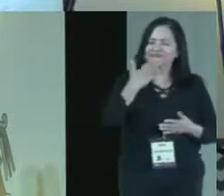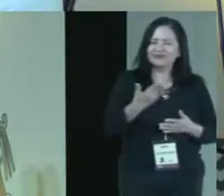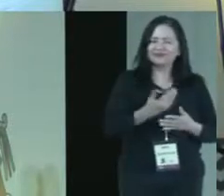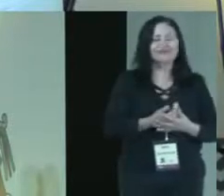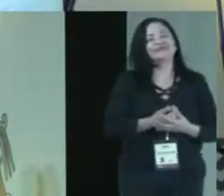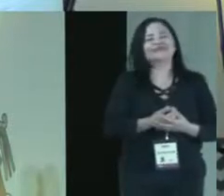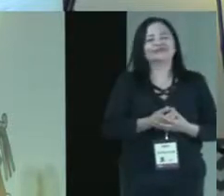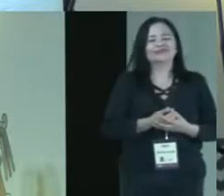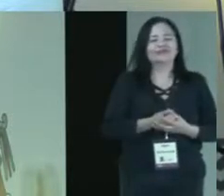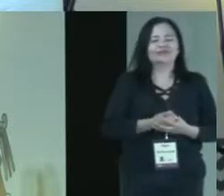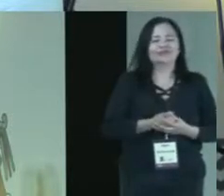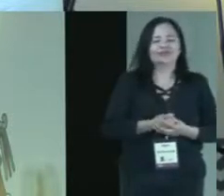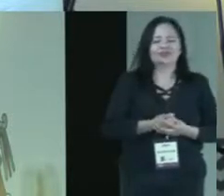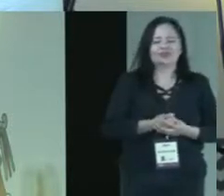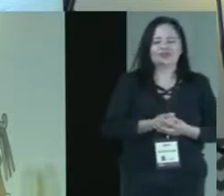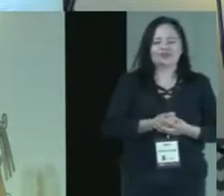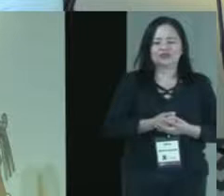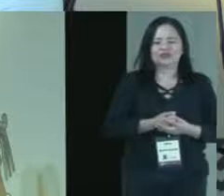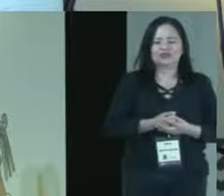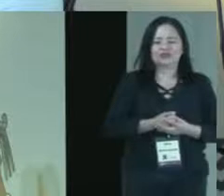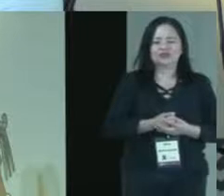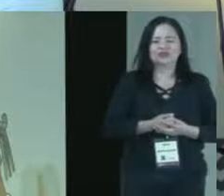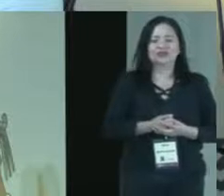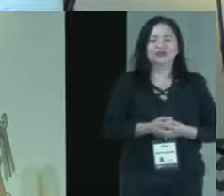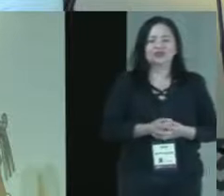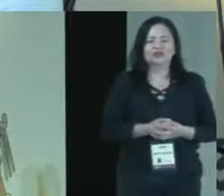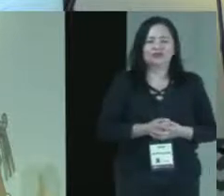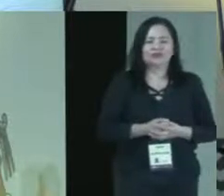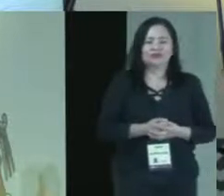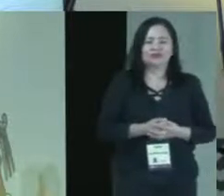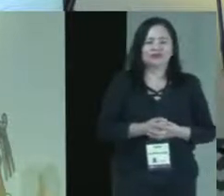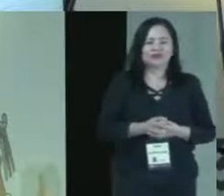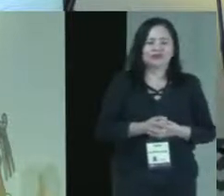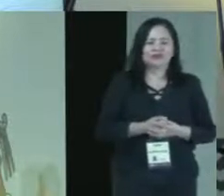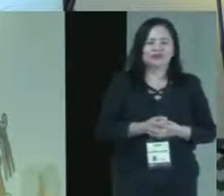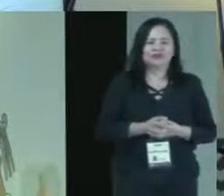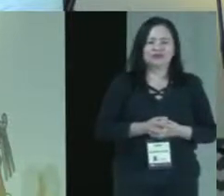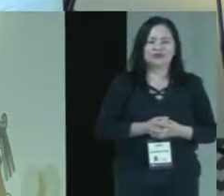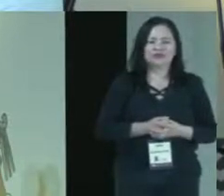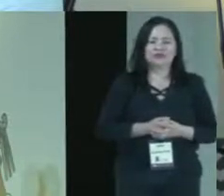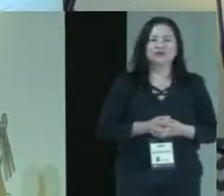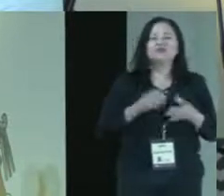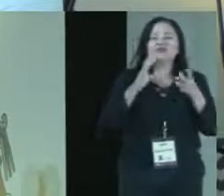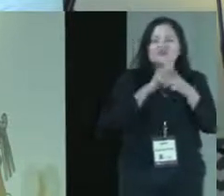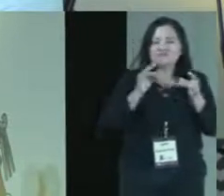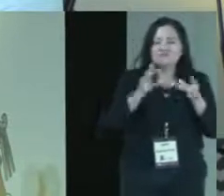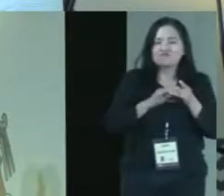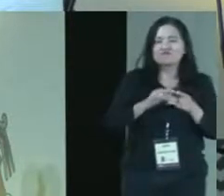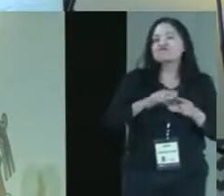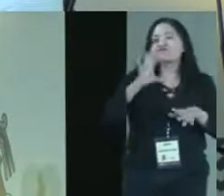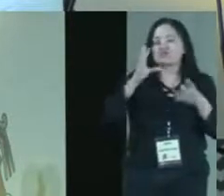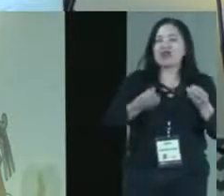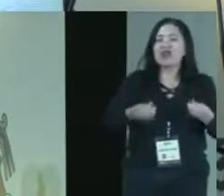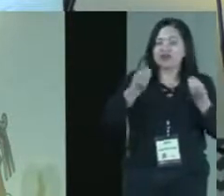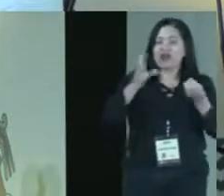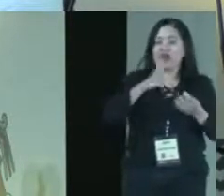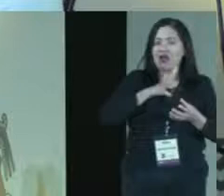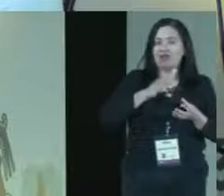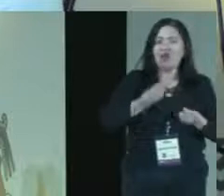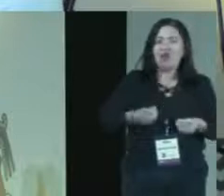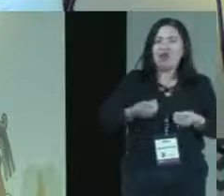fundamental. Y déjenme decirles, como hace un momento señalaba, quizás no están todos, pero están los